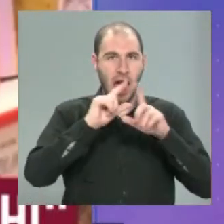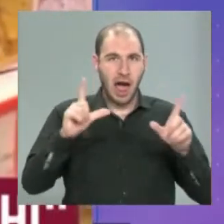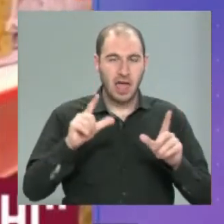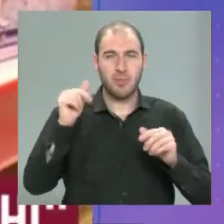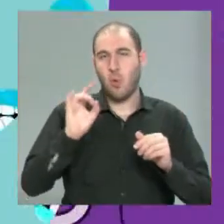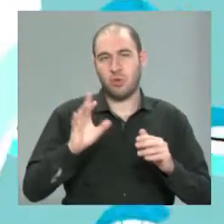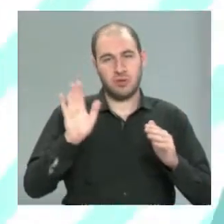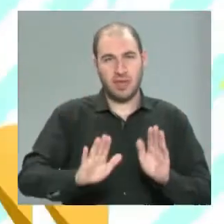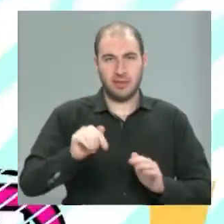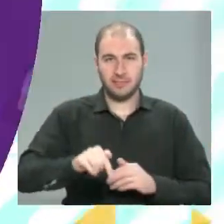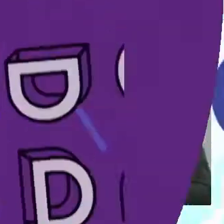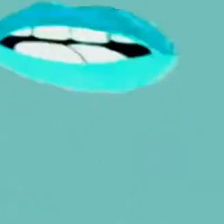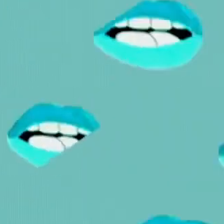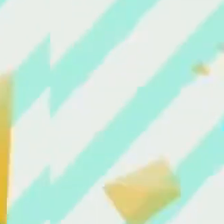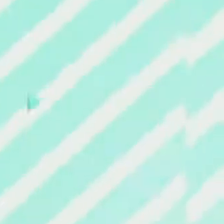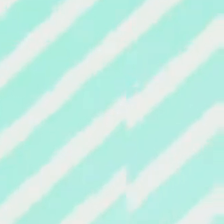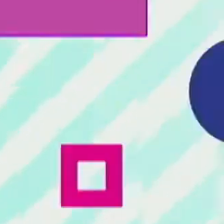no pasó de ahí.